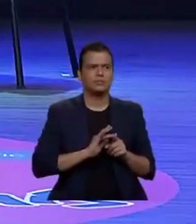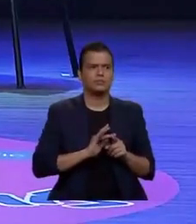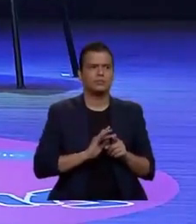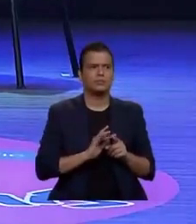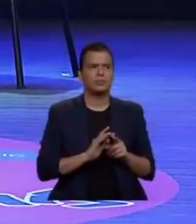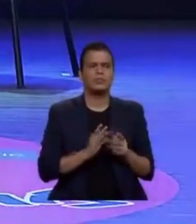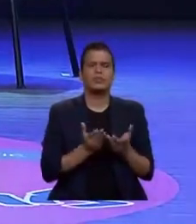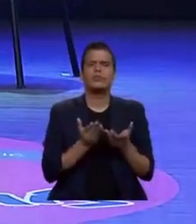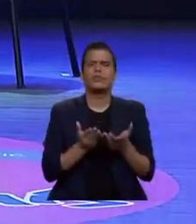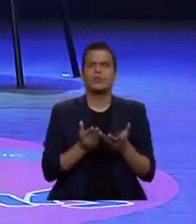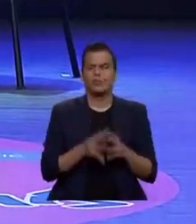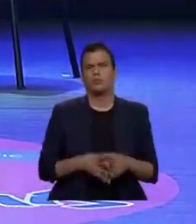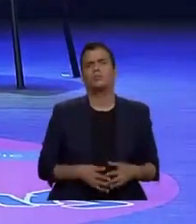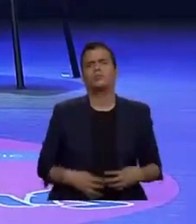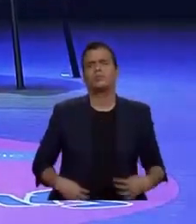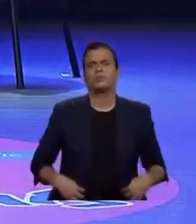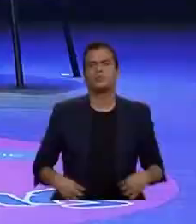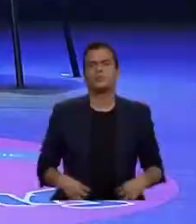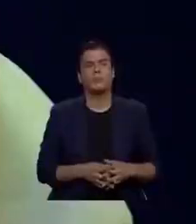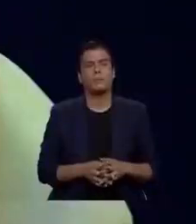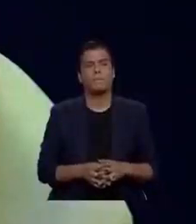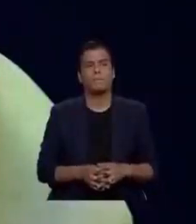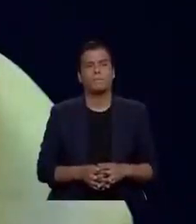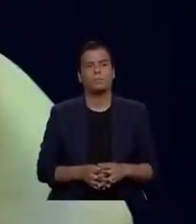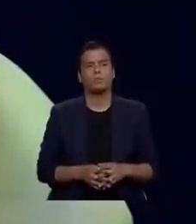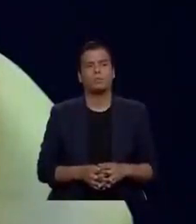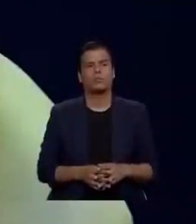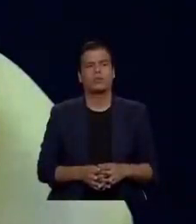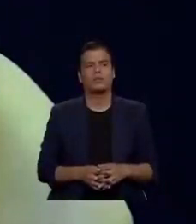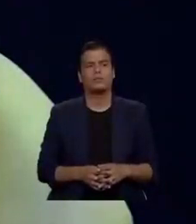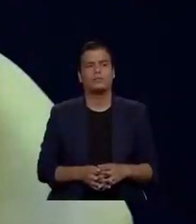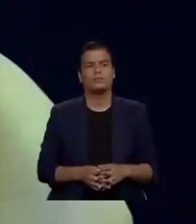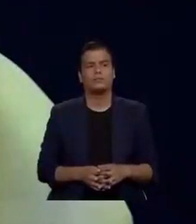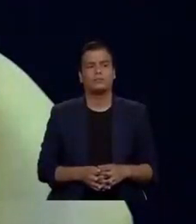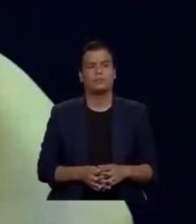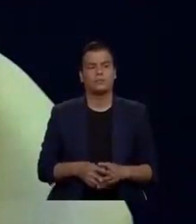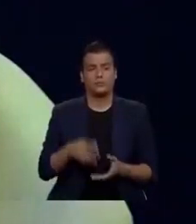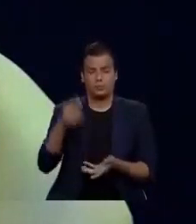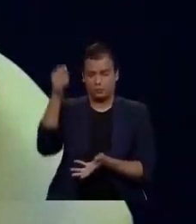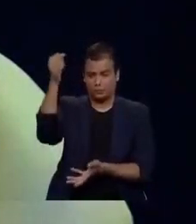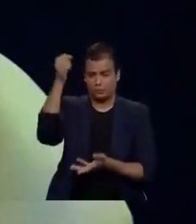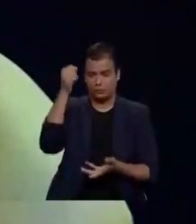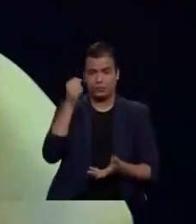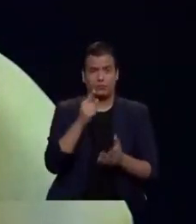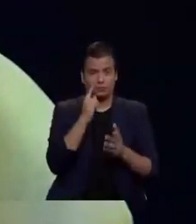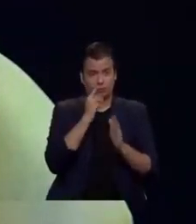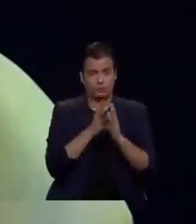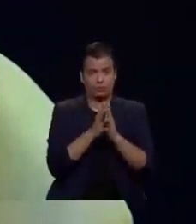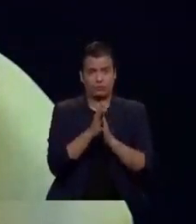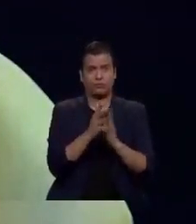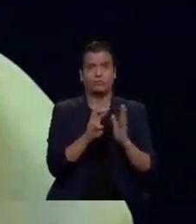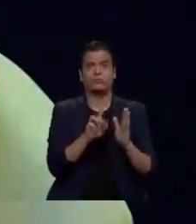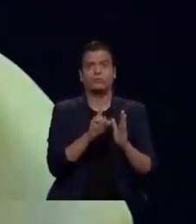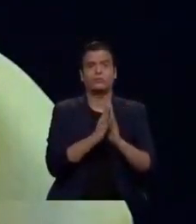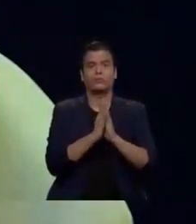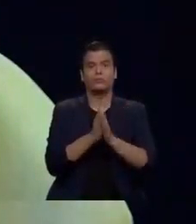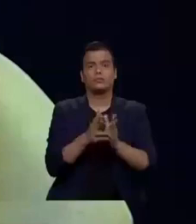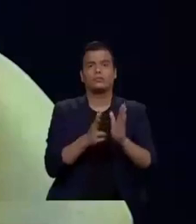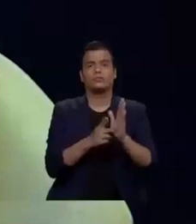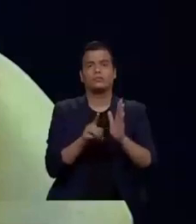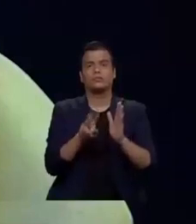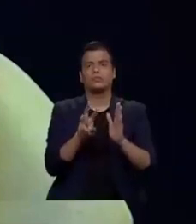cuenta cómo vamos en los temas presupuestales por favor en relación con los recursos de inversión a 31 de diciembre de 2018 el ministerio